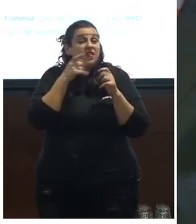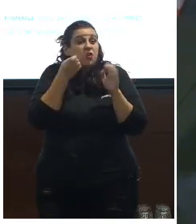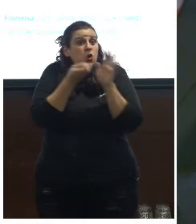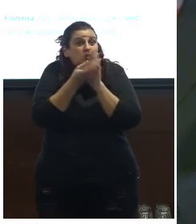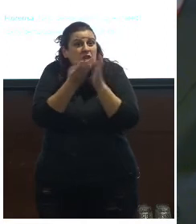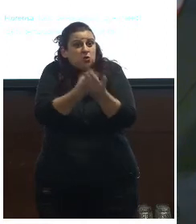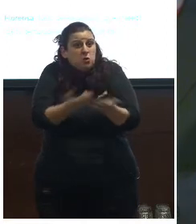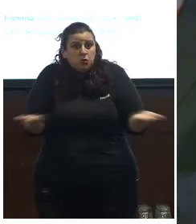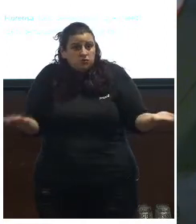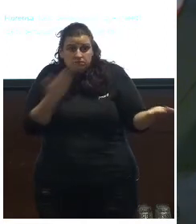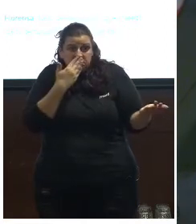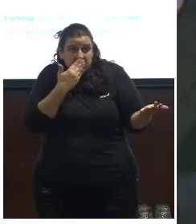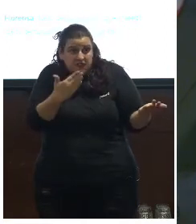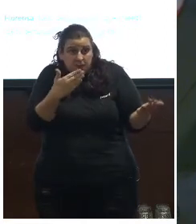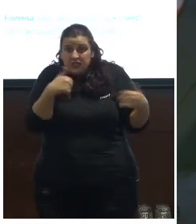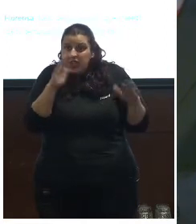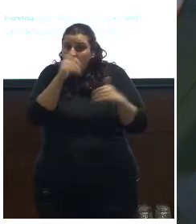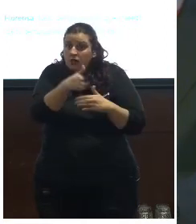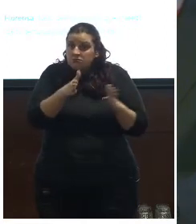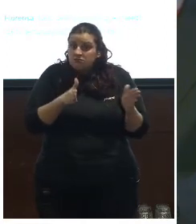Y es bueno contar que pese a que un camarote pueda estar